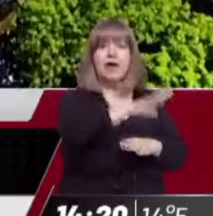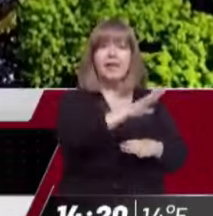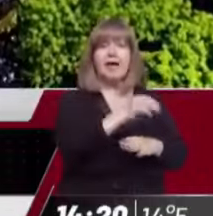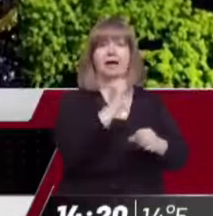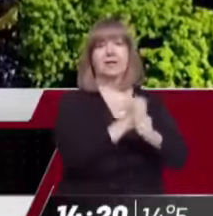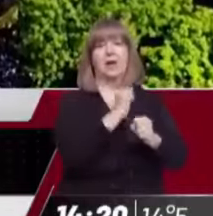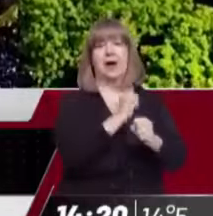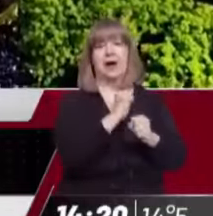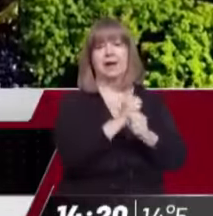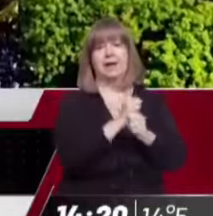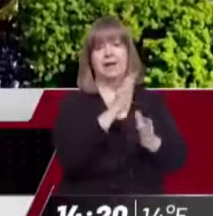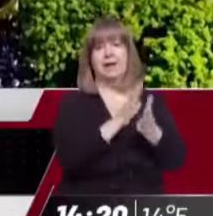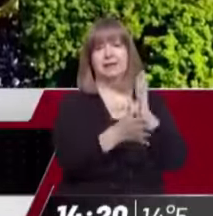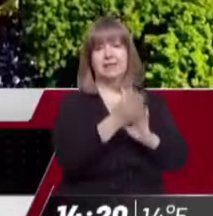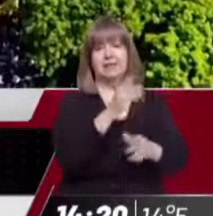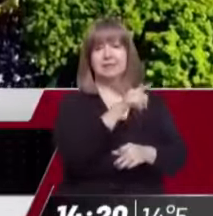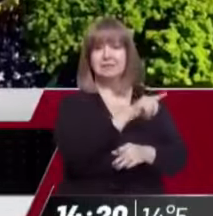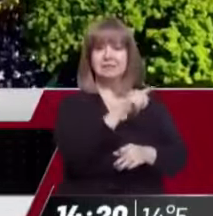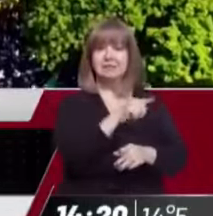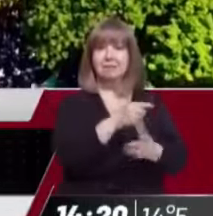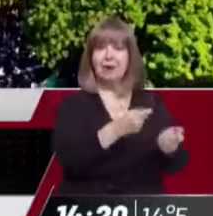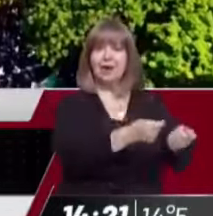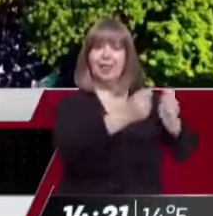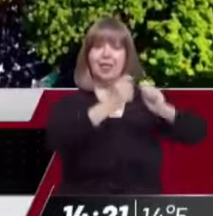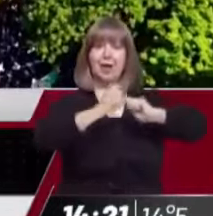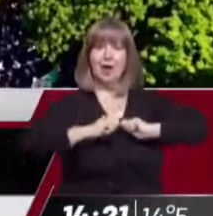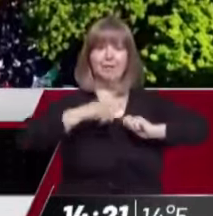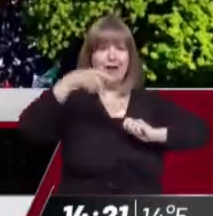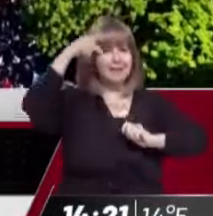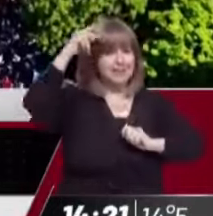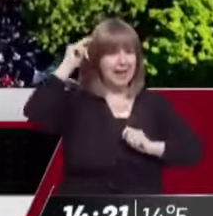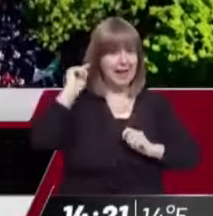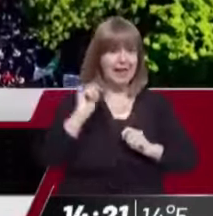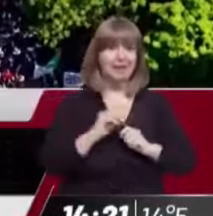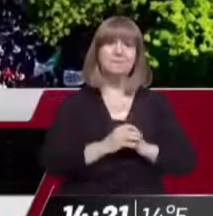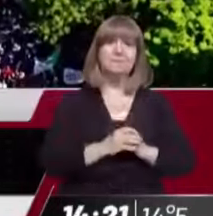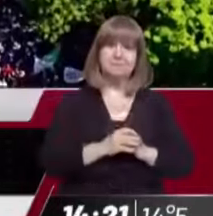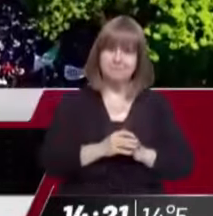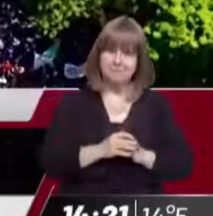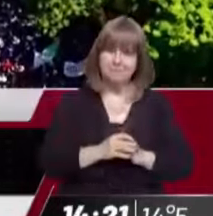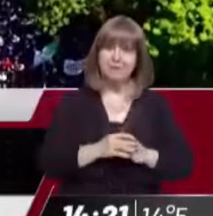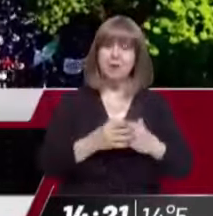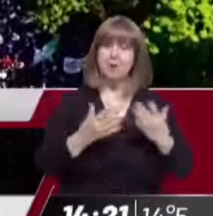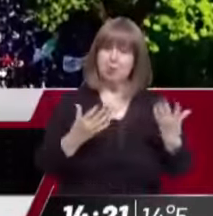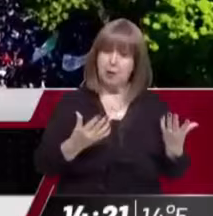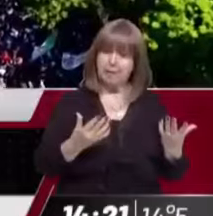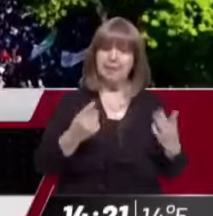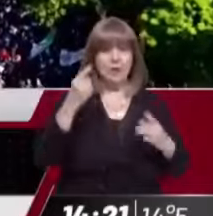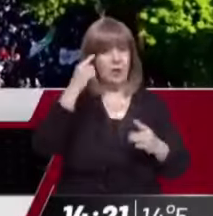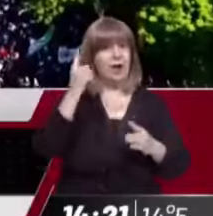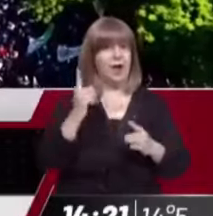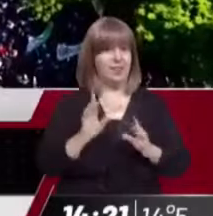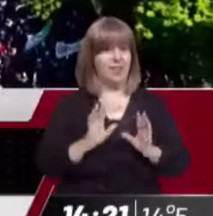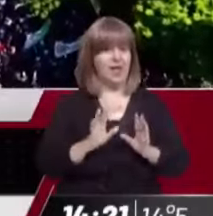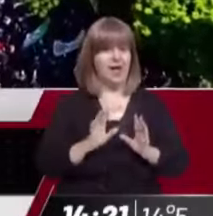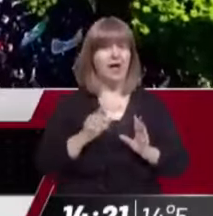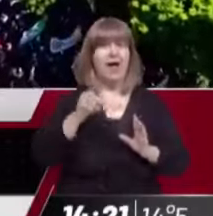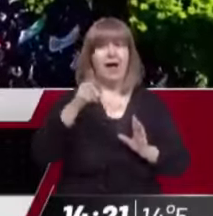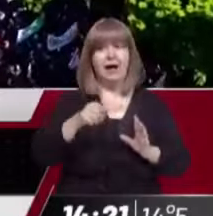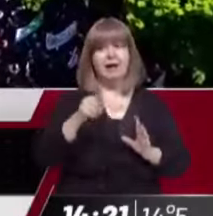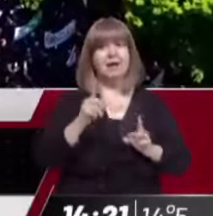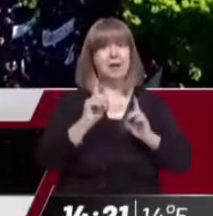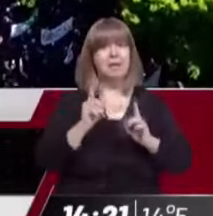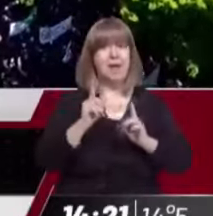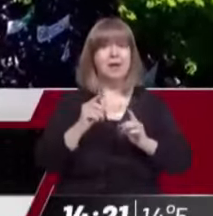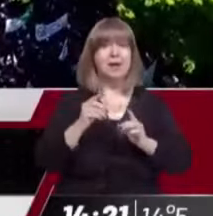de decir, hey, ven, onda, estudia aquí lo que tú no pudiste en tu país. Lo encuentro lindo, hermoso. Y uno,